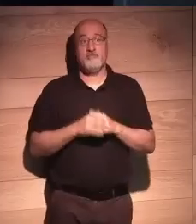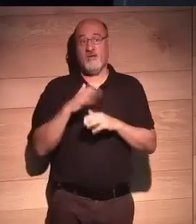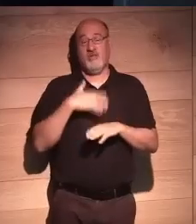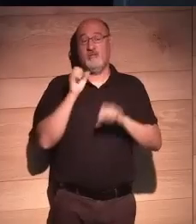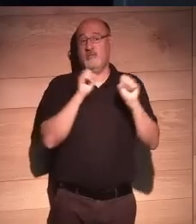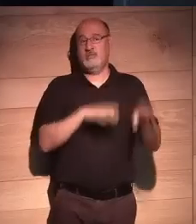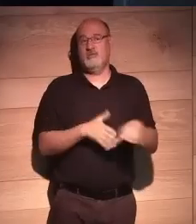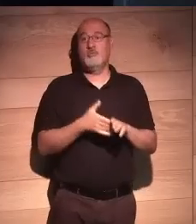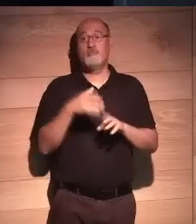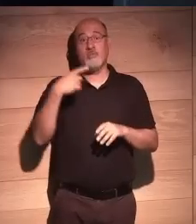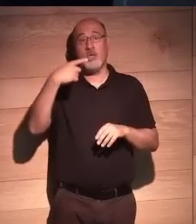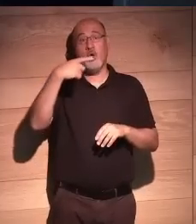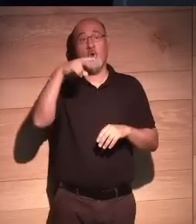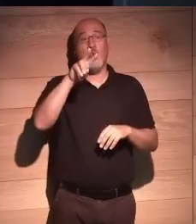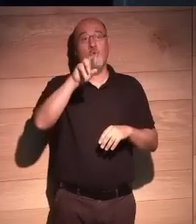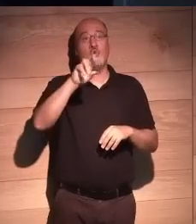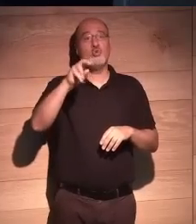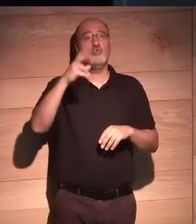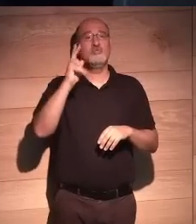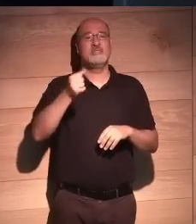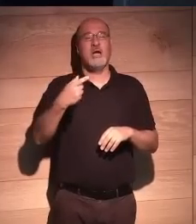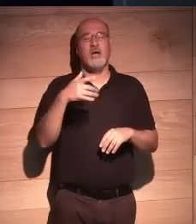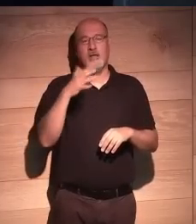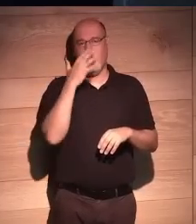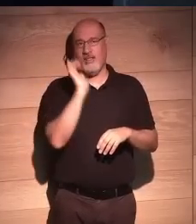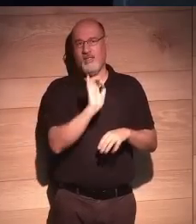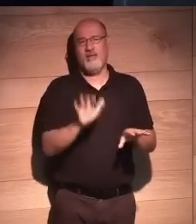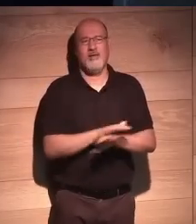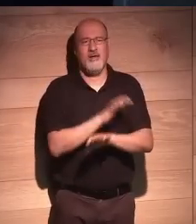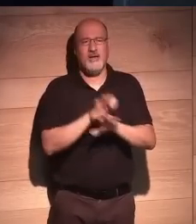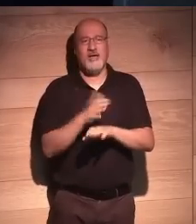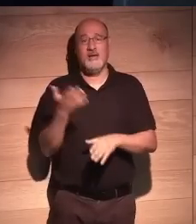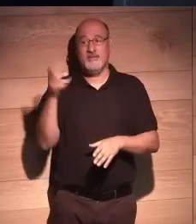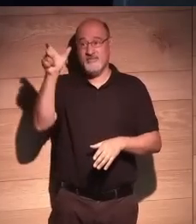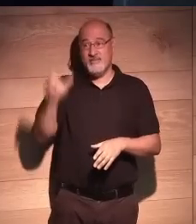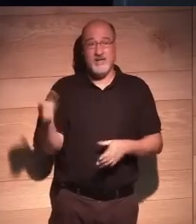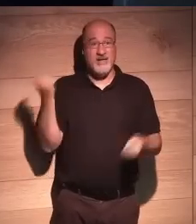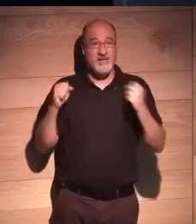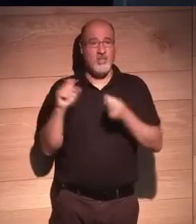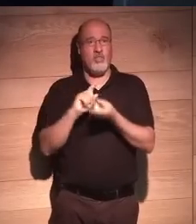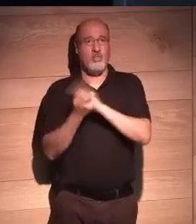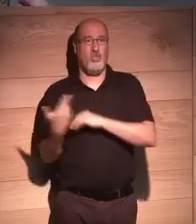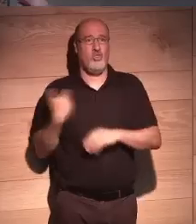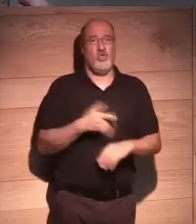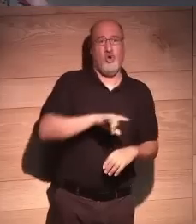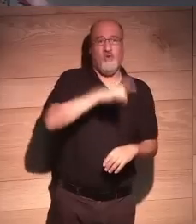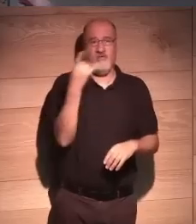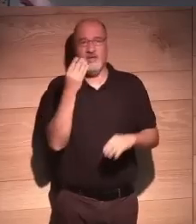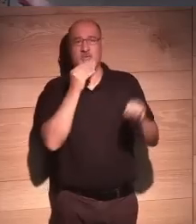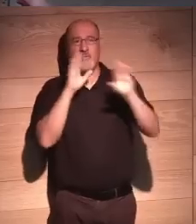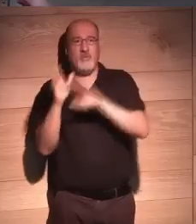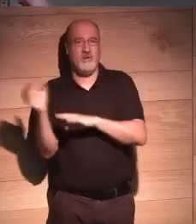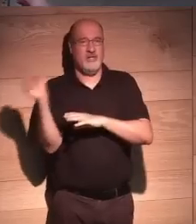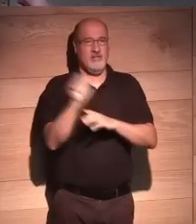El propio Gurruchaga se reía, consiguió una doble de Pilar Miró y se rió de eso en una televisión dirigida por Pilar Miró. Imposible